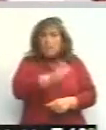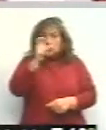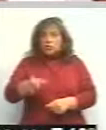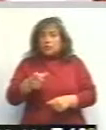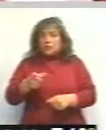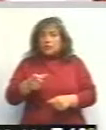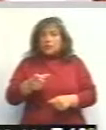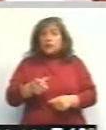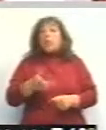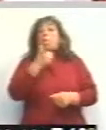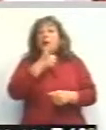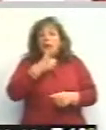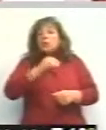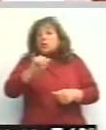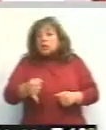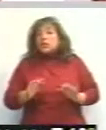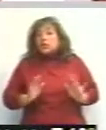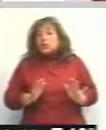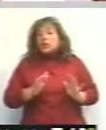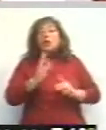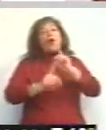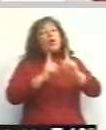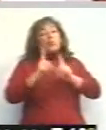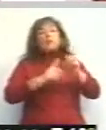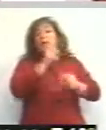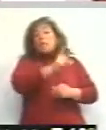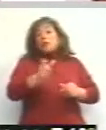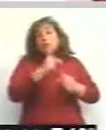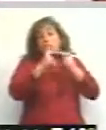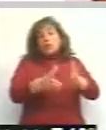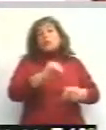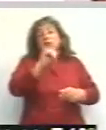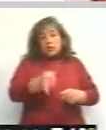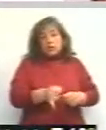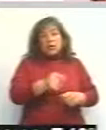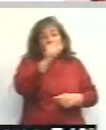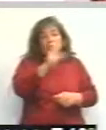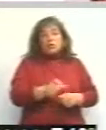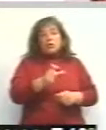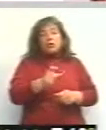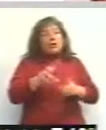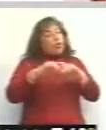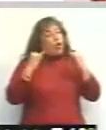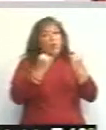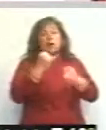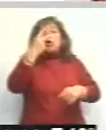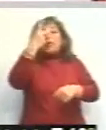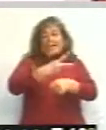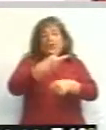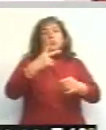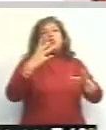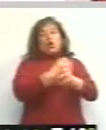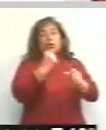momento? Aparentemente sí, de acuerdo a lo que manifiestan algunas de las personas, sí. Los lesionados son prácticamente en su totalidad el segundo de los